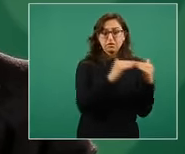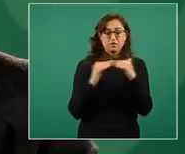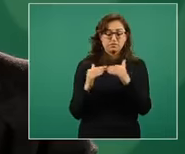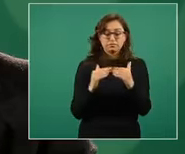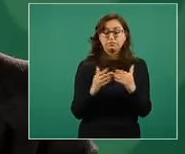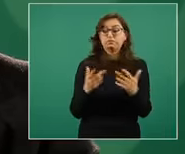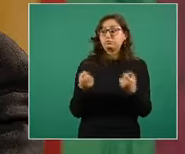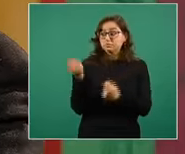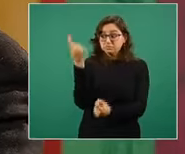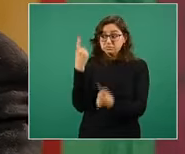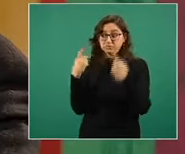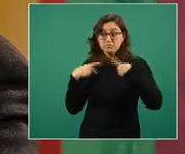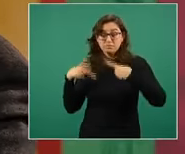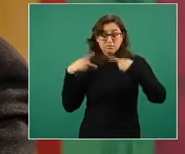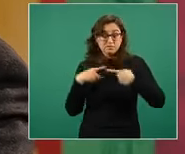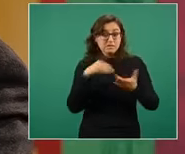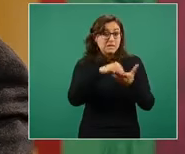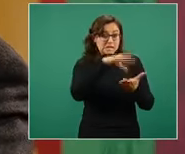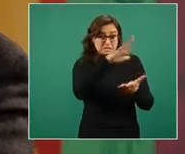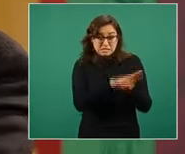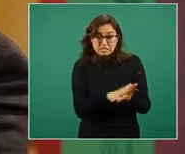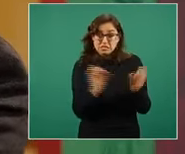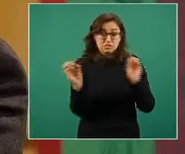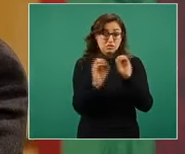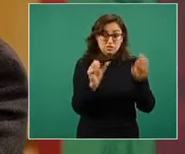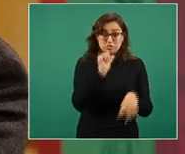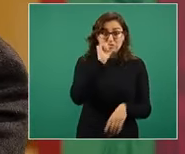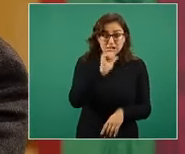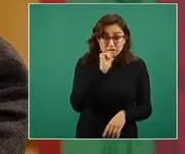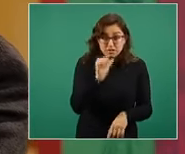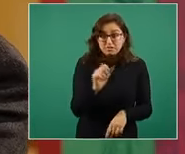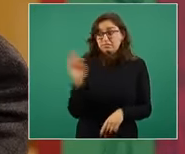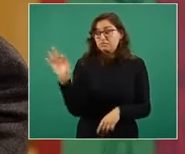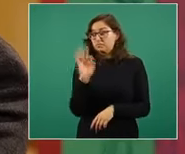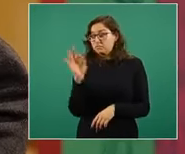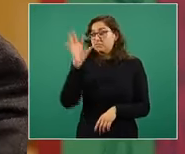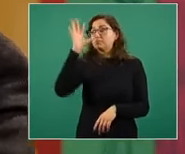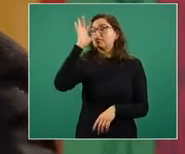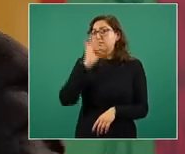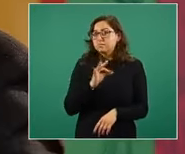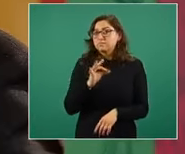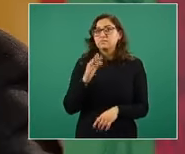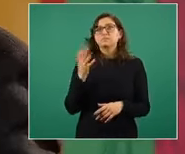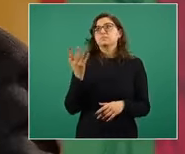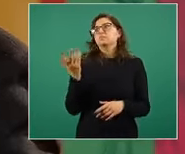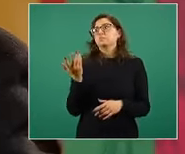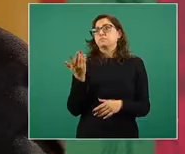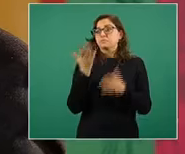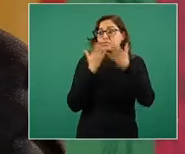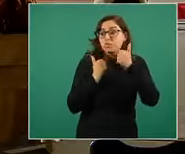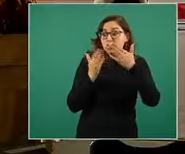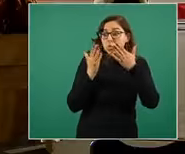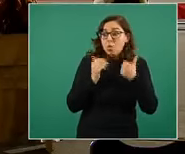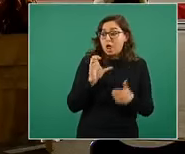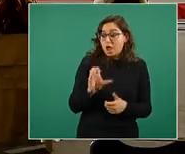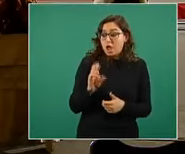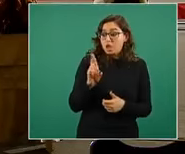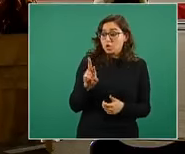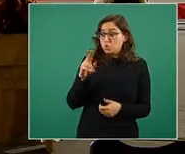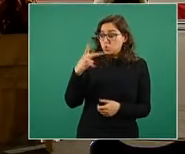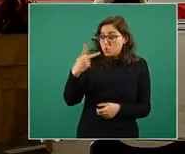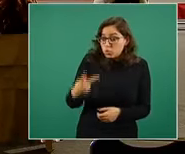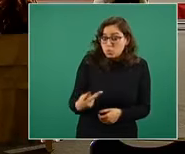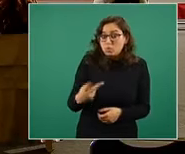vacunarse, registrarse o tiene alguna condición que le impide registrarse, se hablaba por ejemplo de la carencia de la cédula única del registro